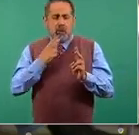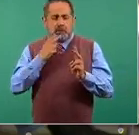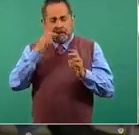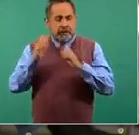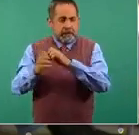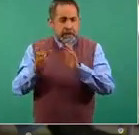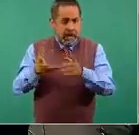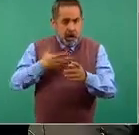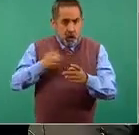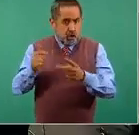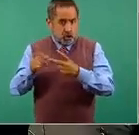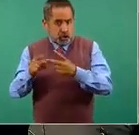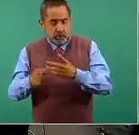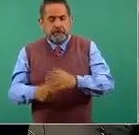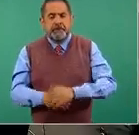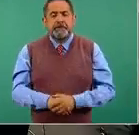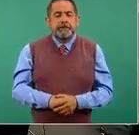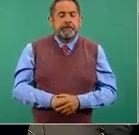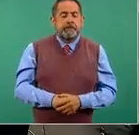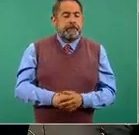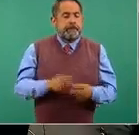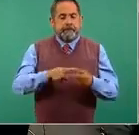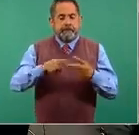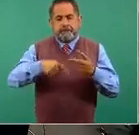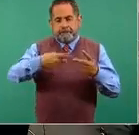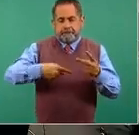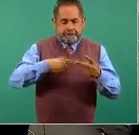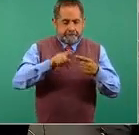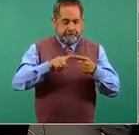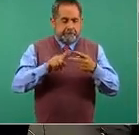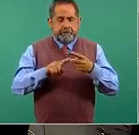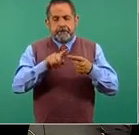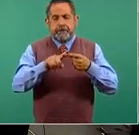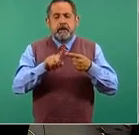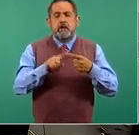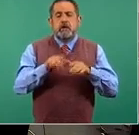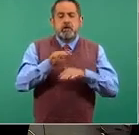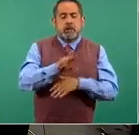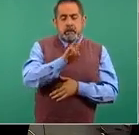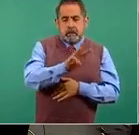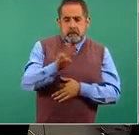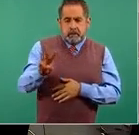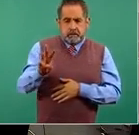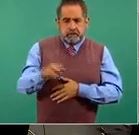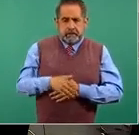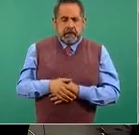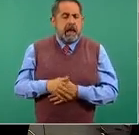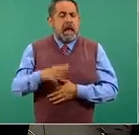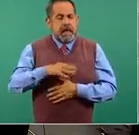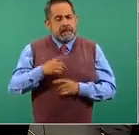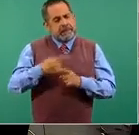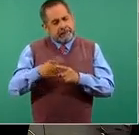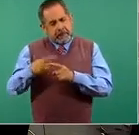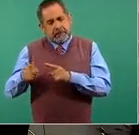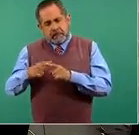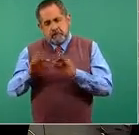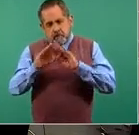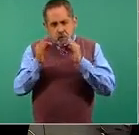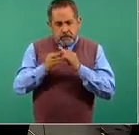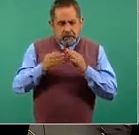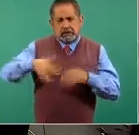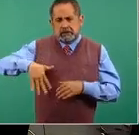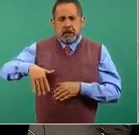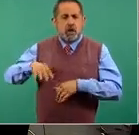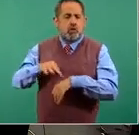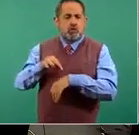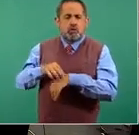COVID-19. Muchas gracias por ambas preguntas. Sobre este tema de la plataforma, tenemos varios mecanismos. Este es uno que comentaba el